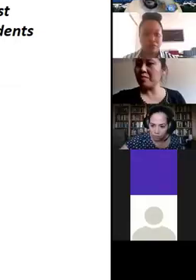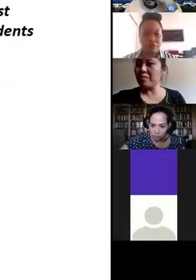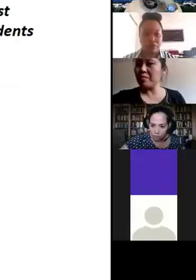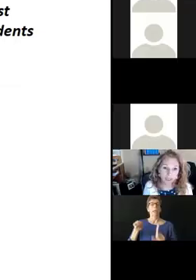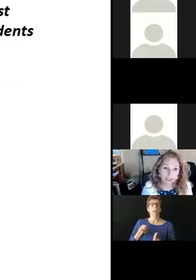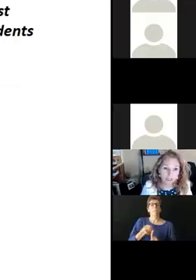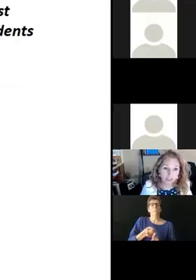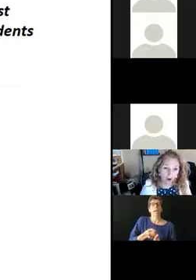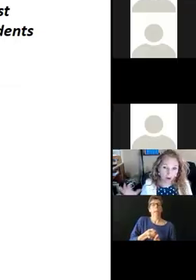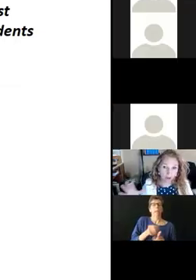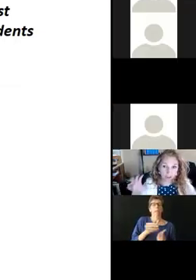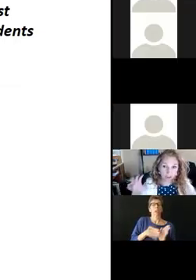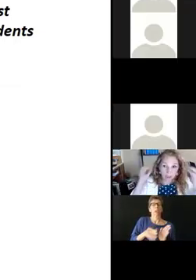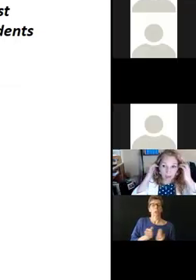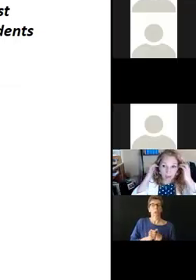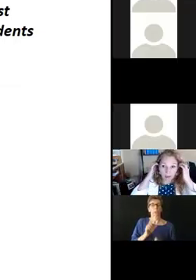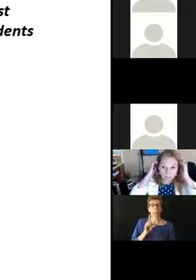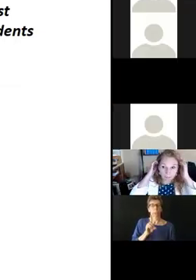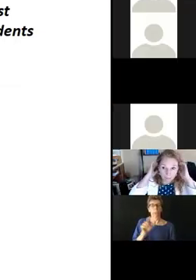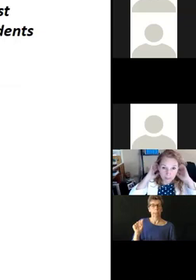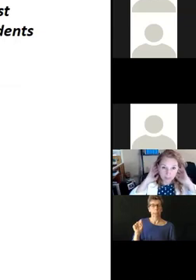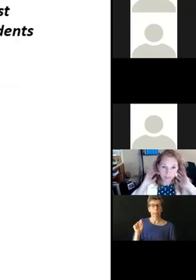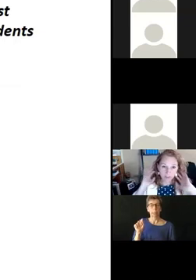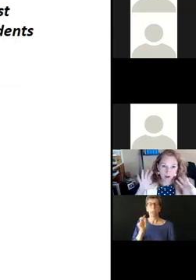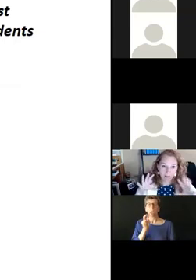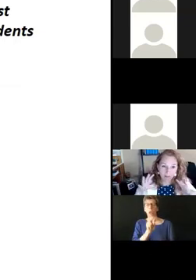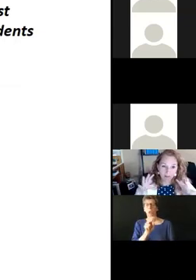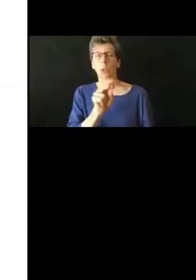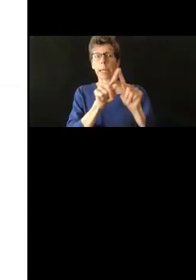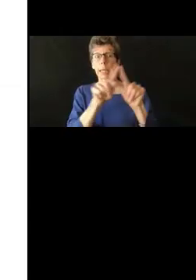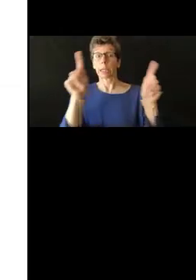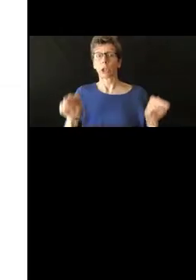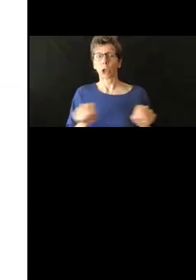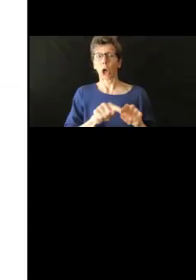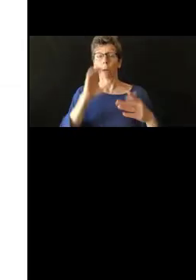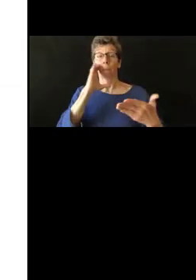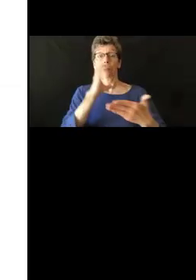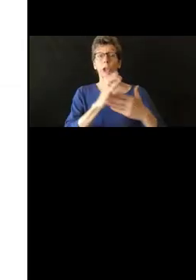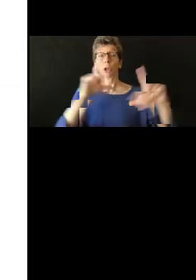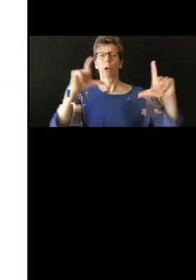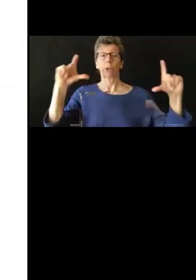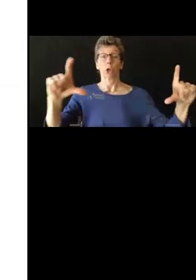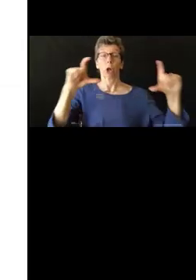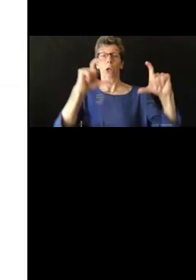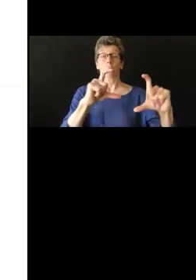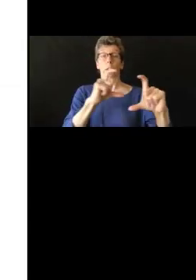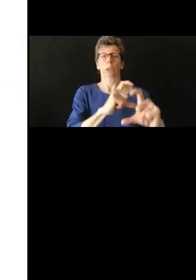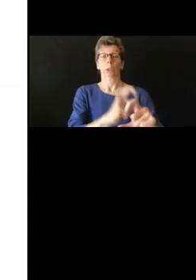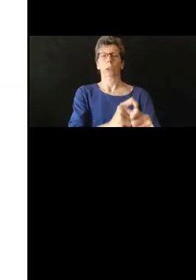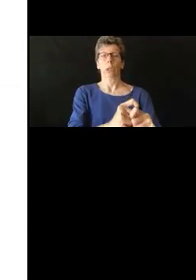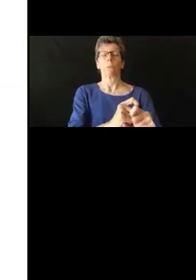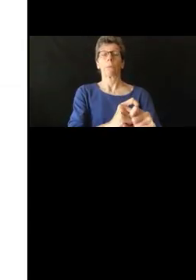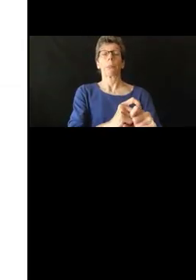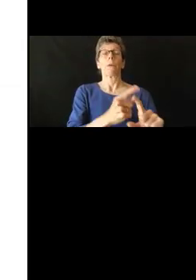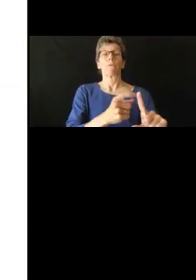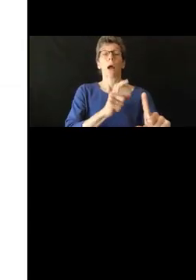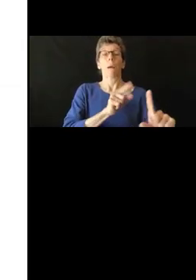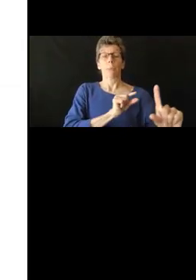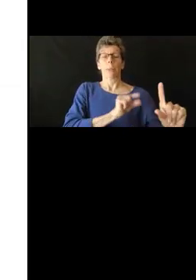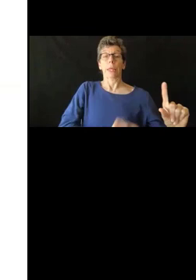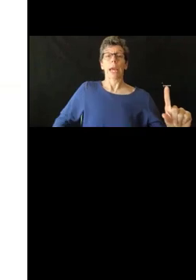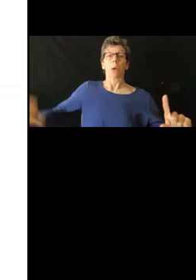Y si nosotros vemos este gráfico, esta es una serie de círculos concéntricos. Y si nosotros